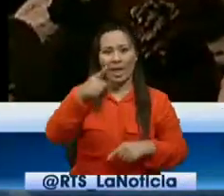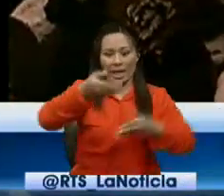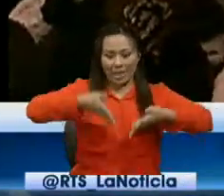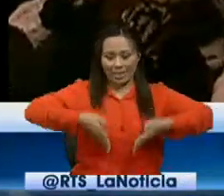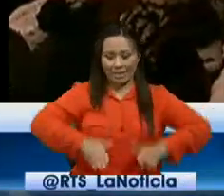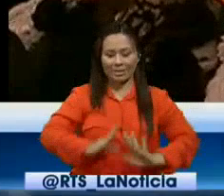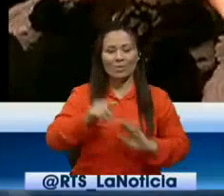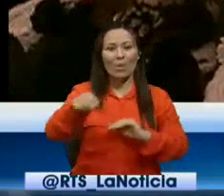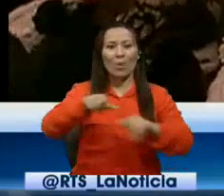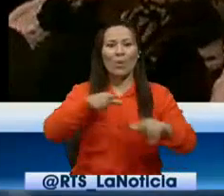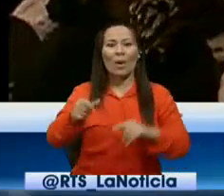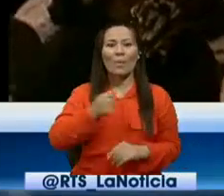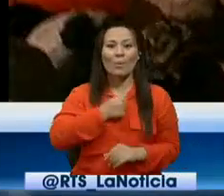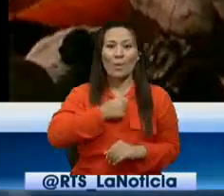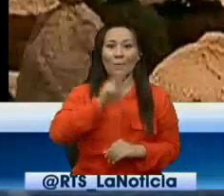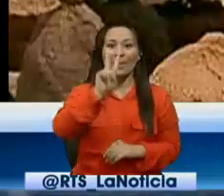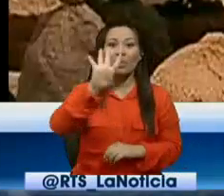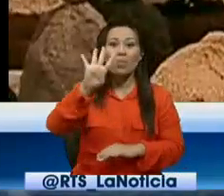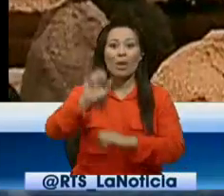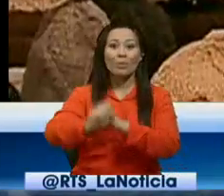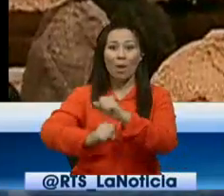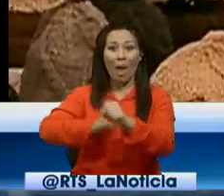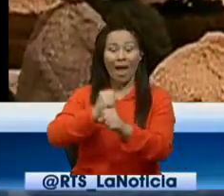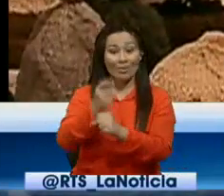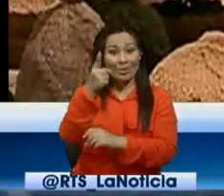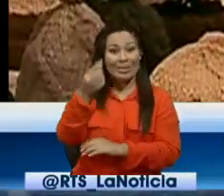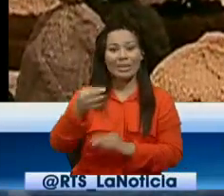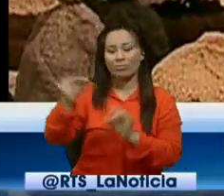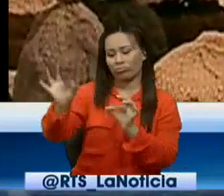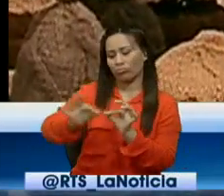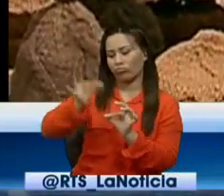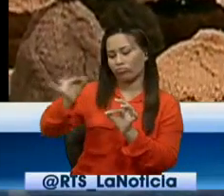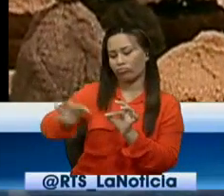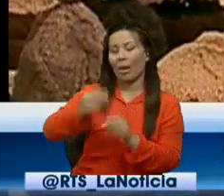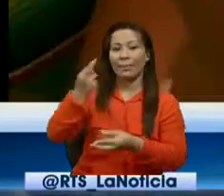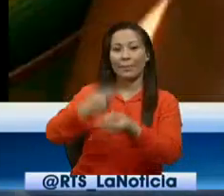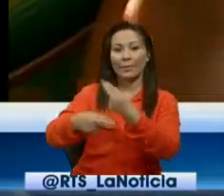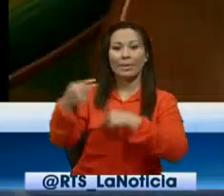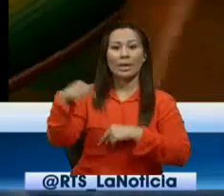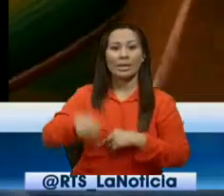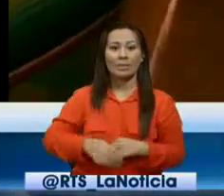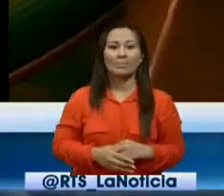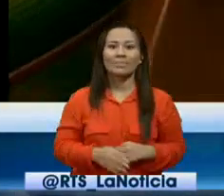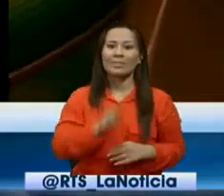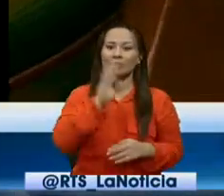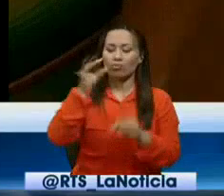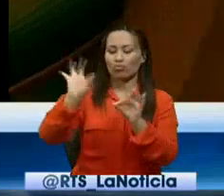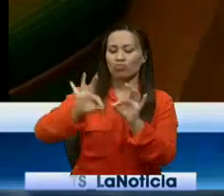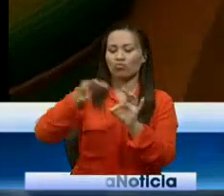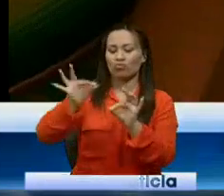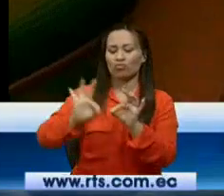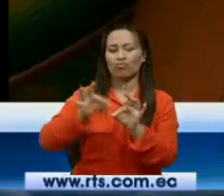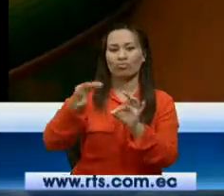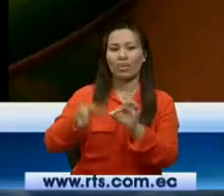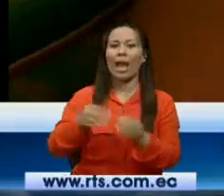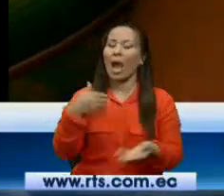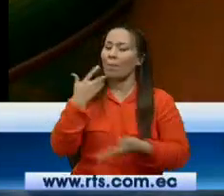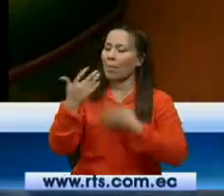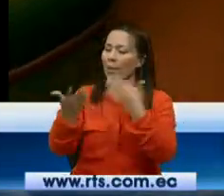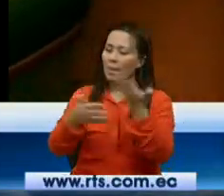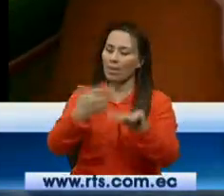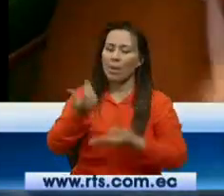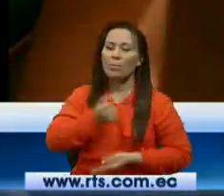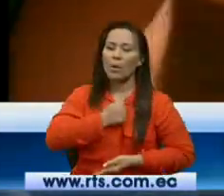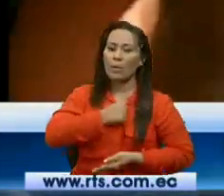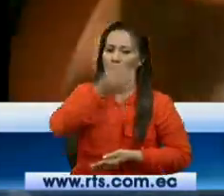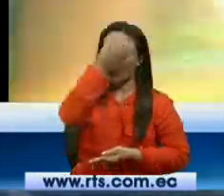plaza. Ya son 24 años desde que empezó a vender aquí. Mientras tejía, se dio tiempo para contarnos parte de